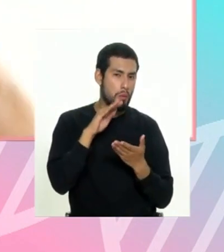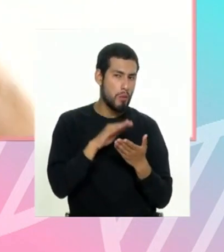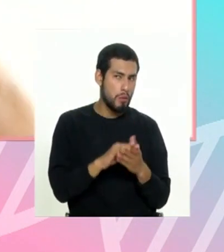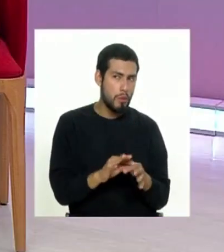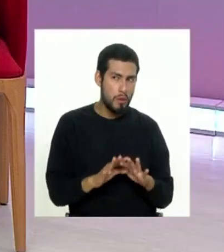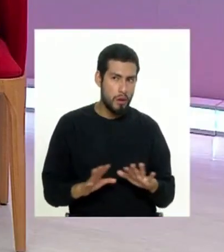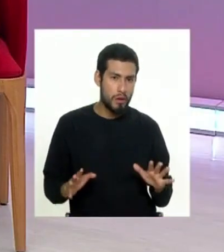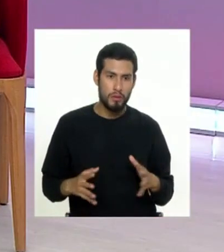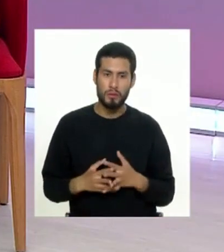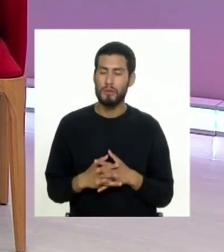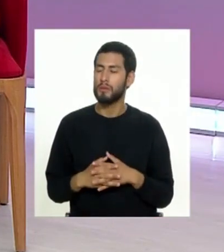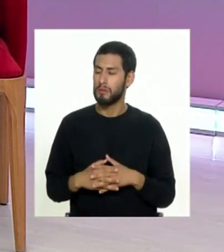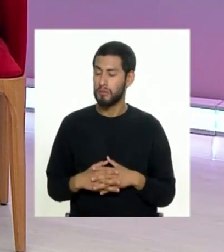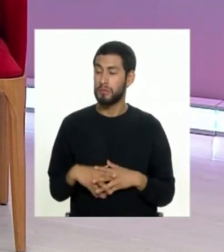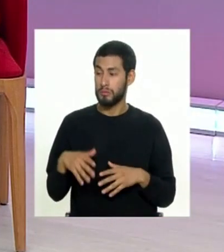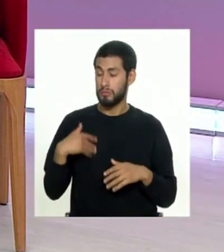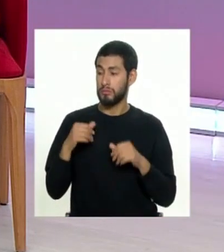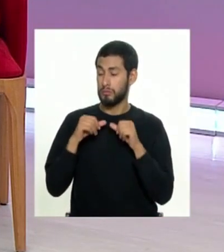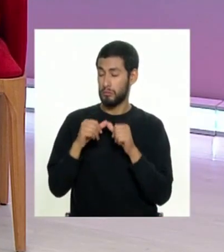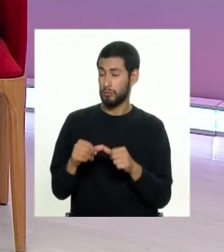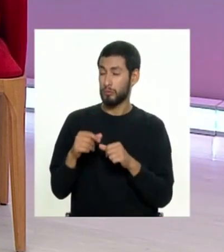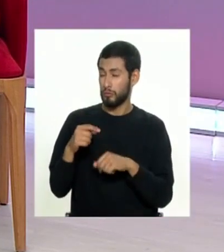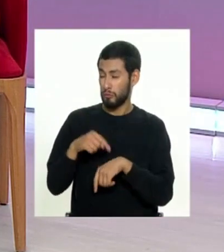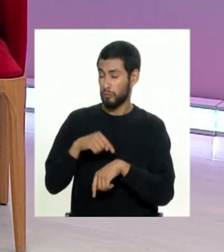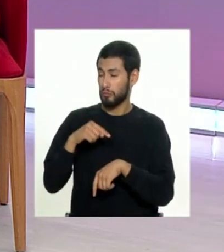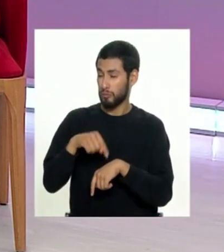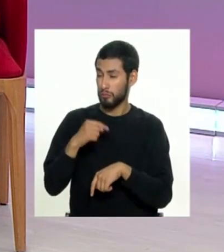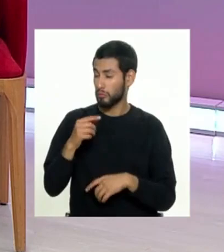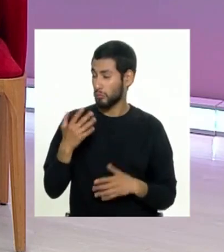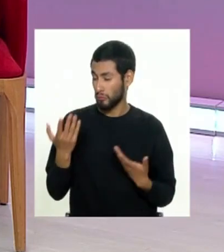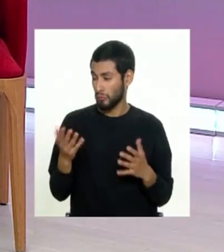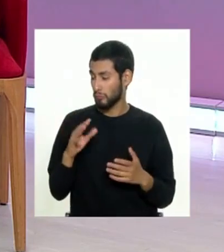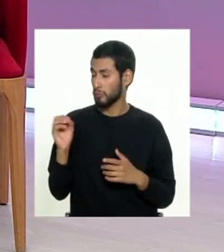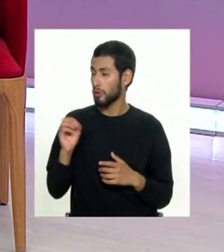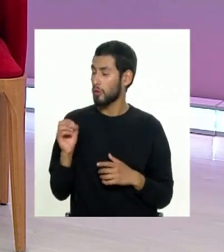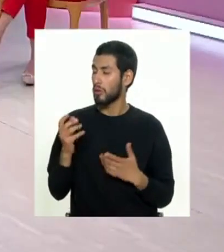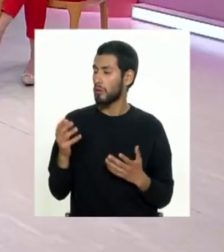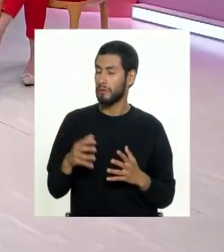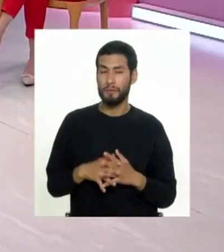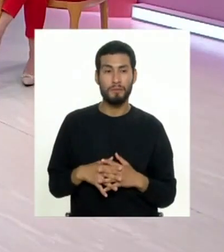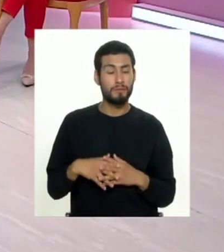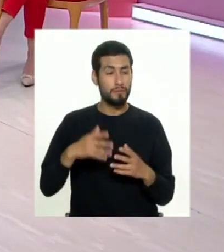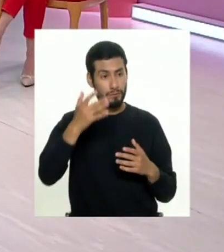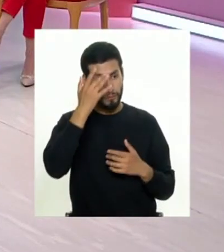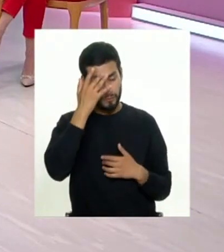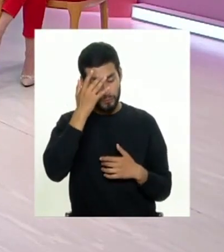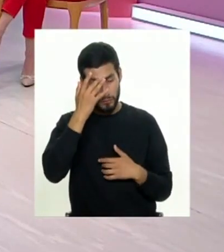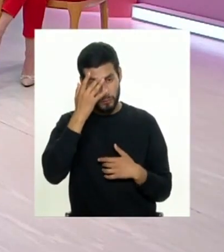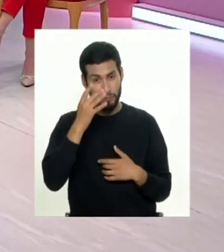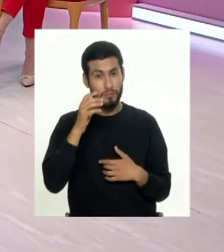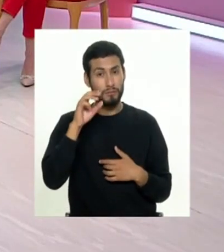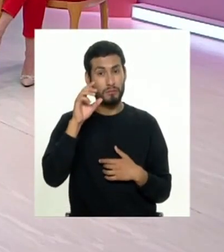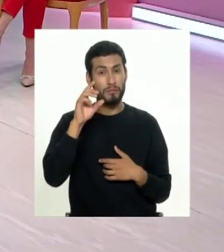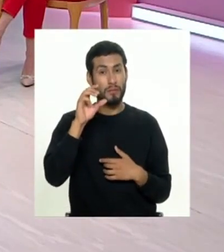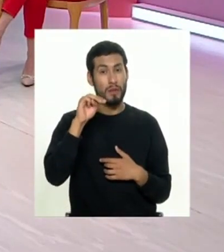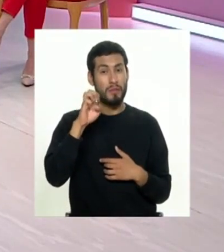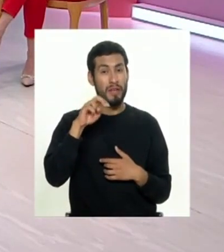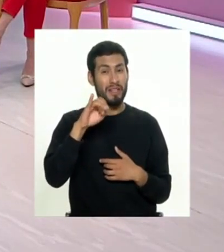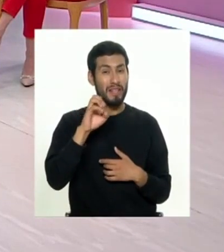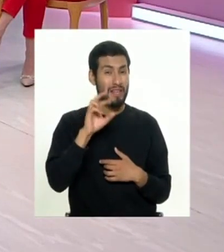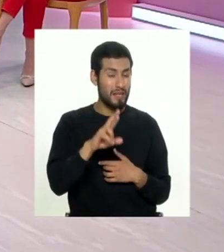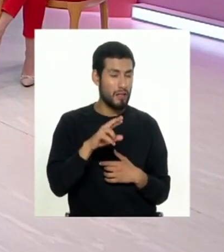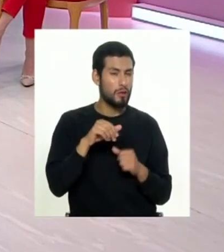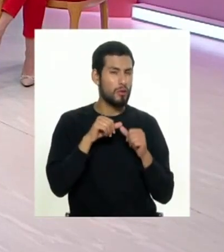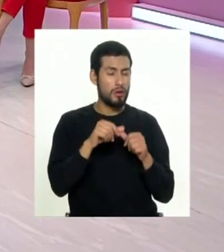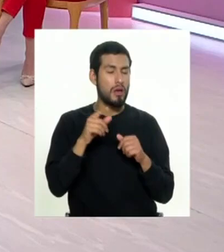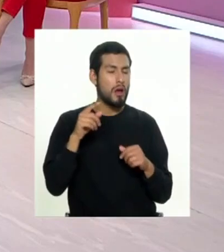Ya. ¿El síndrome de Menier también puede durar tanto tiempo o muy parecido o es más corto, ¿no? La enfermedad de Menier o el síndrome de Menier